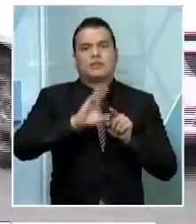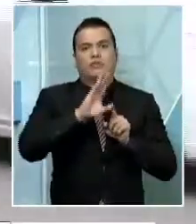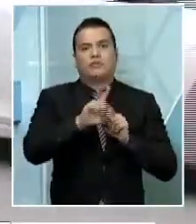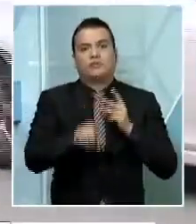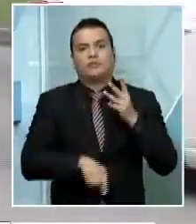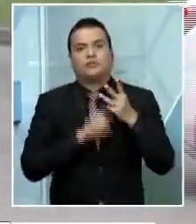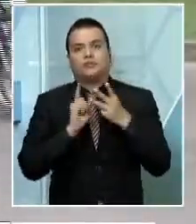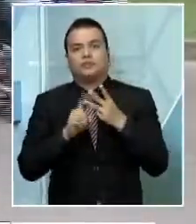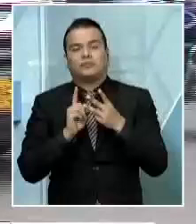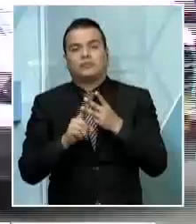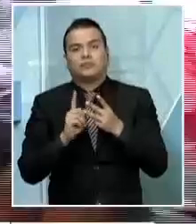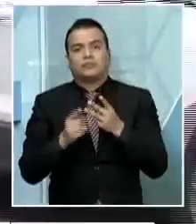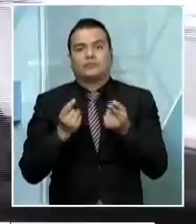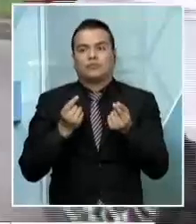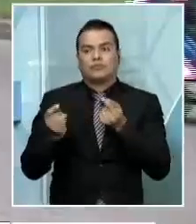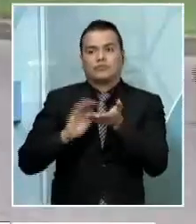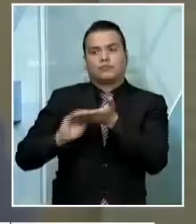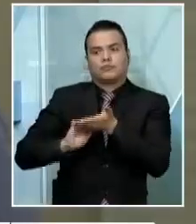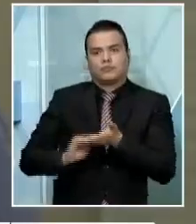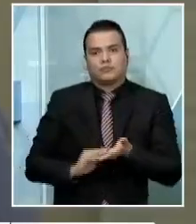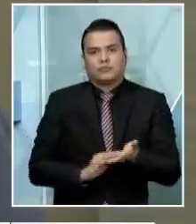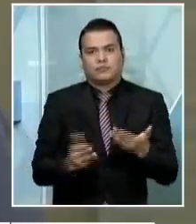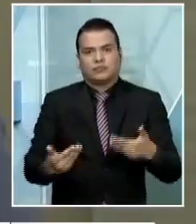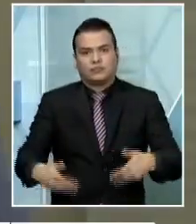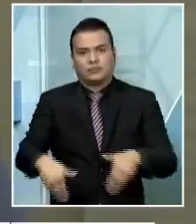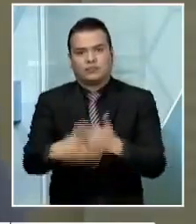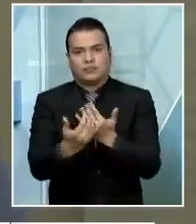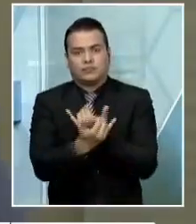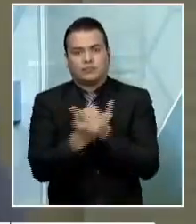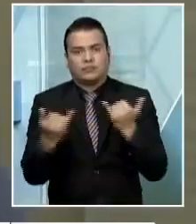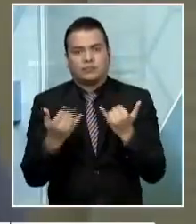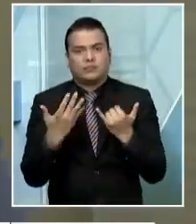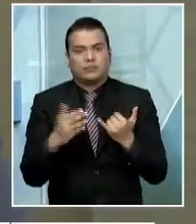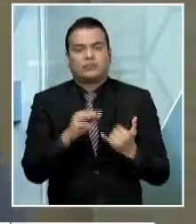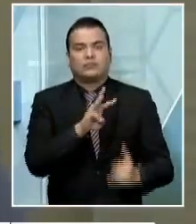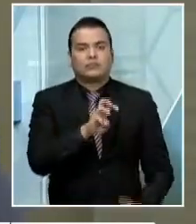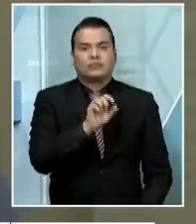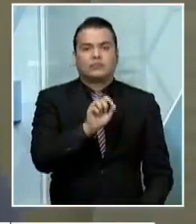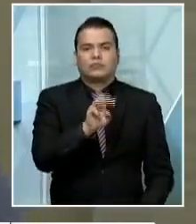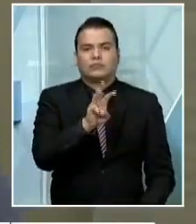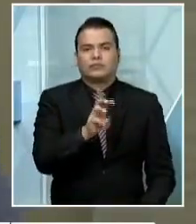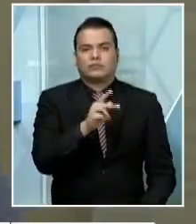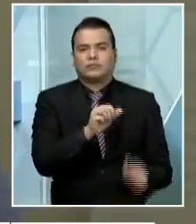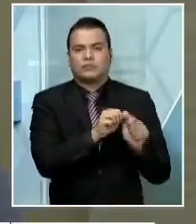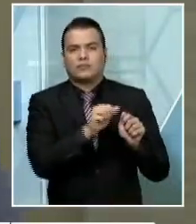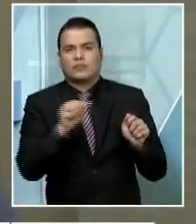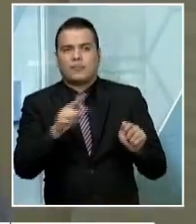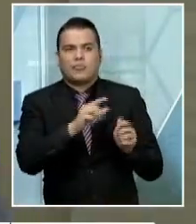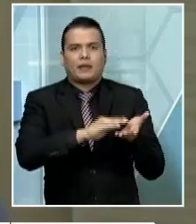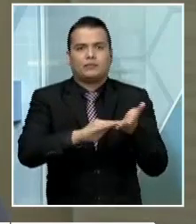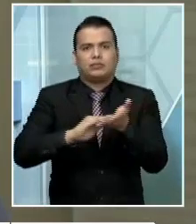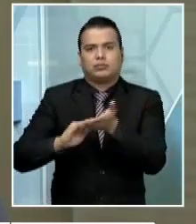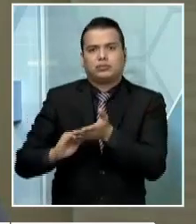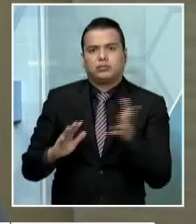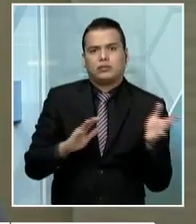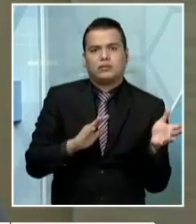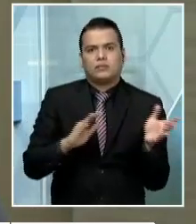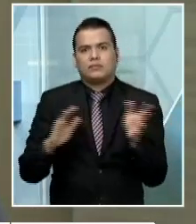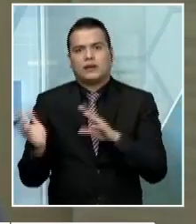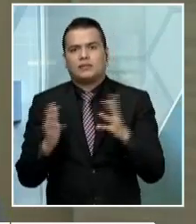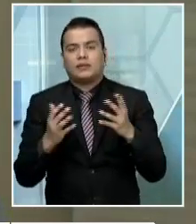ampliación de la vía en la zona alrededor de las estaciones. Son aproximadamente 8.8 kilómetros. Arrancamos en un primer tramo